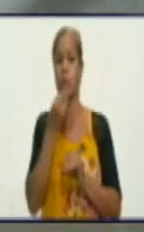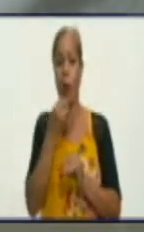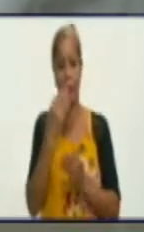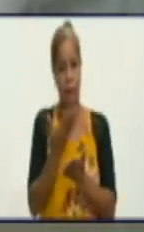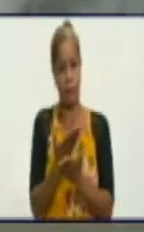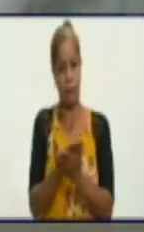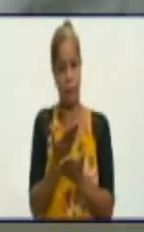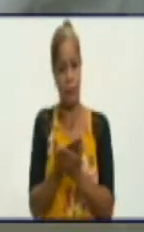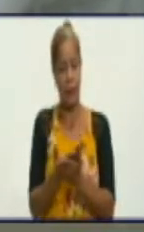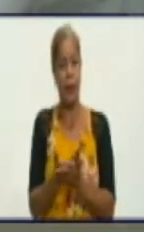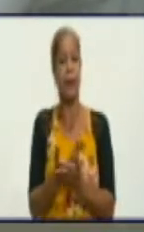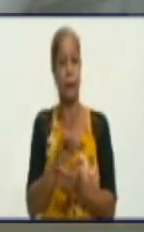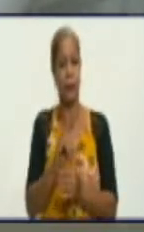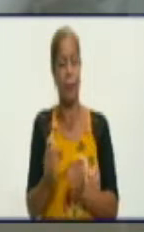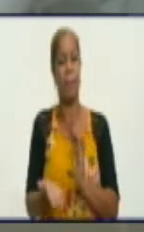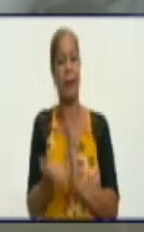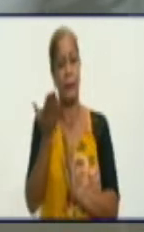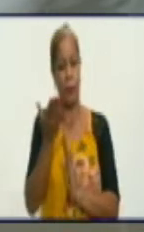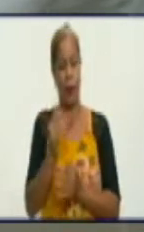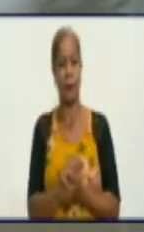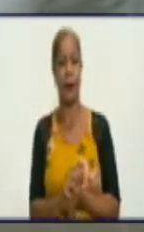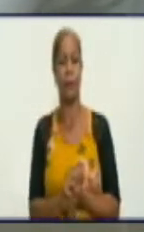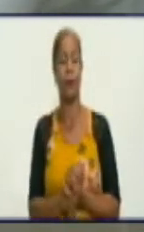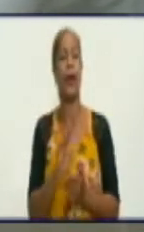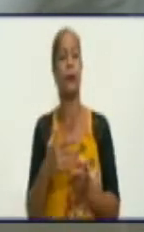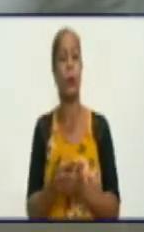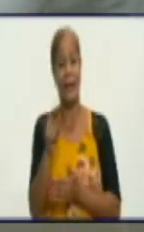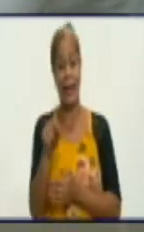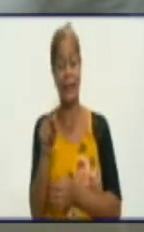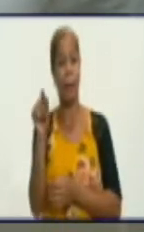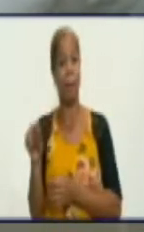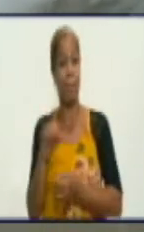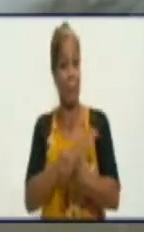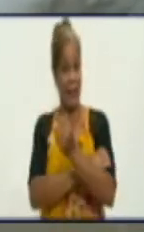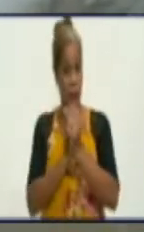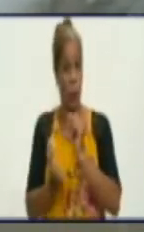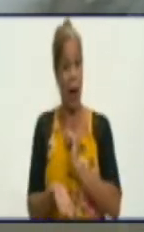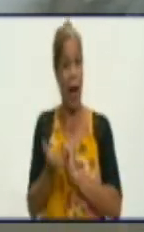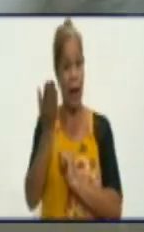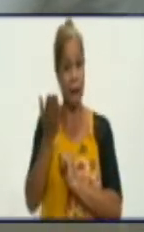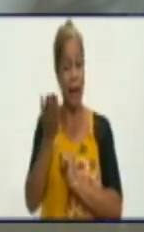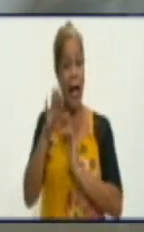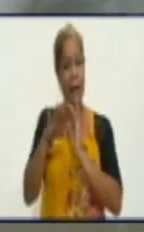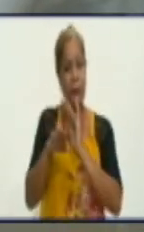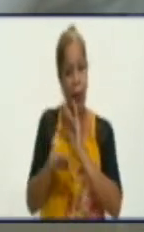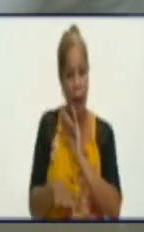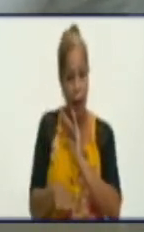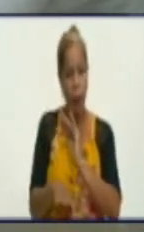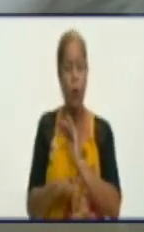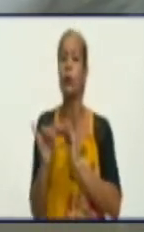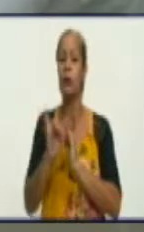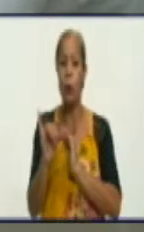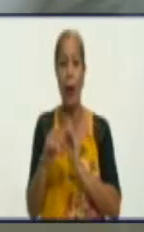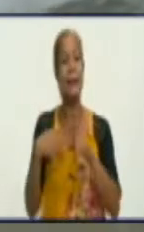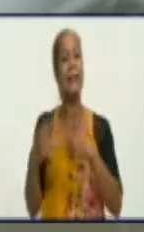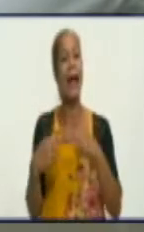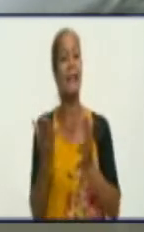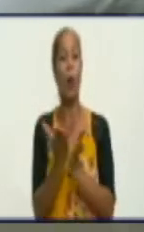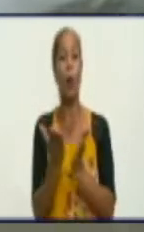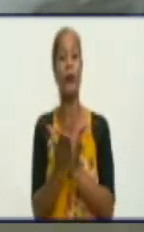60 milímetros de mercurio. Mientras tanto, esas tensiones arteriales estén modificadas hacia abajo, habrá que hacer un estudio más profundo. Un seguimiento.